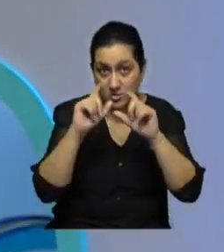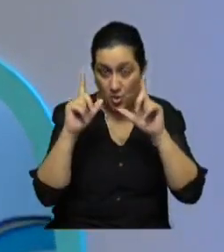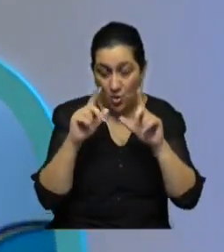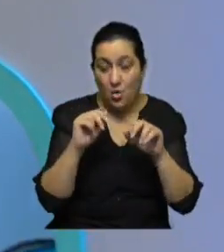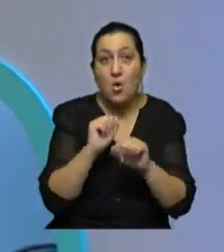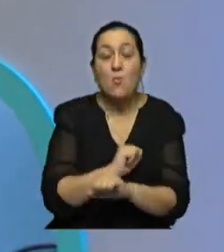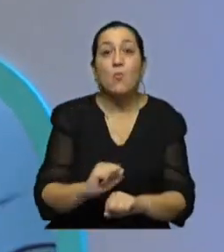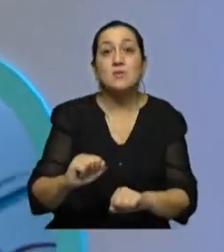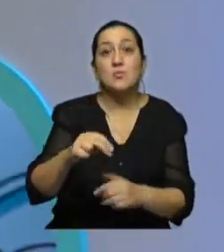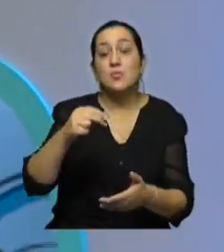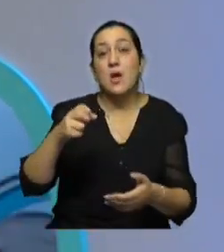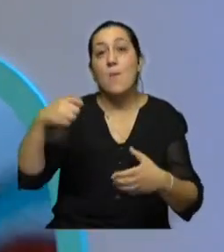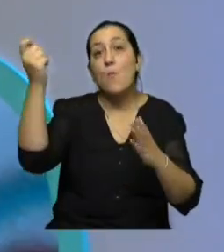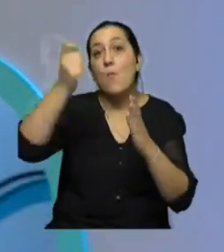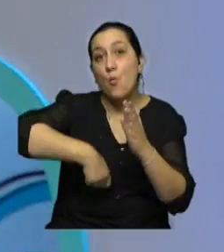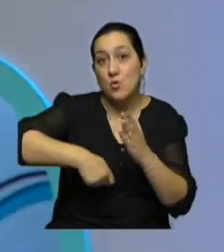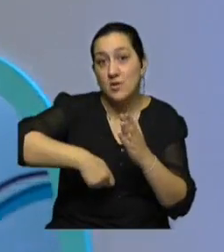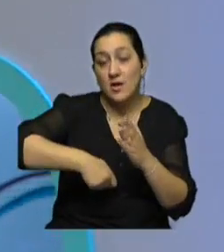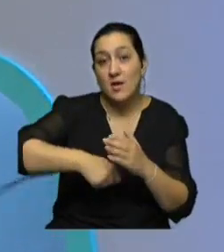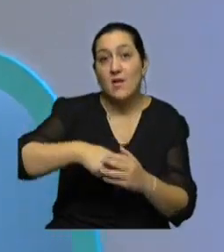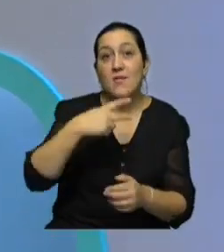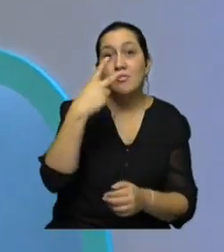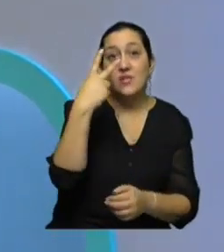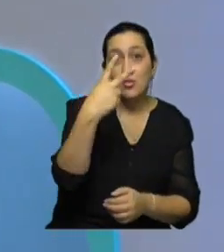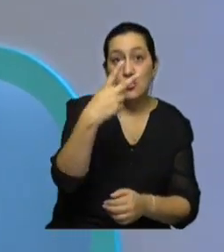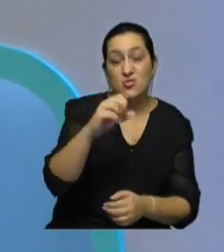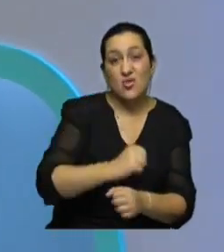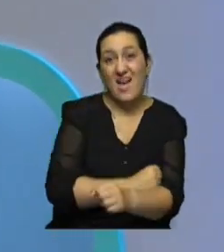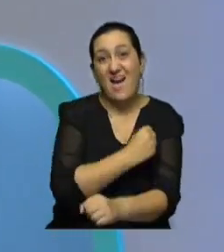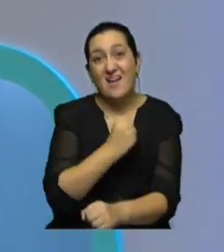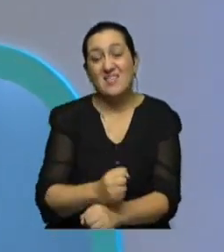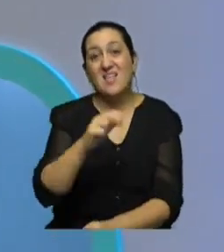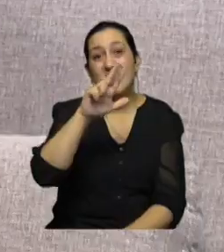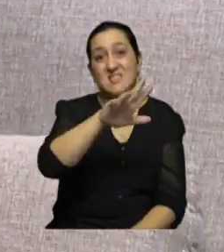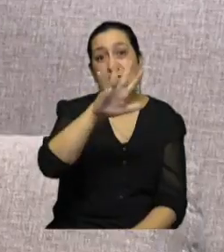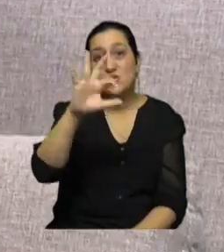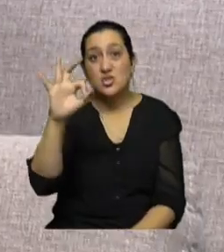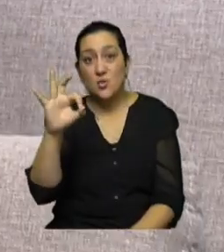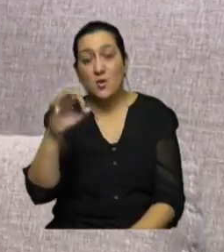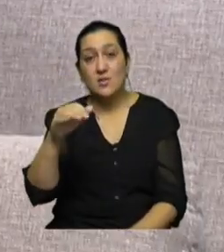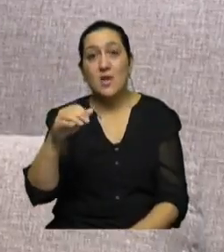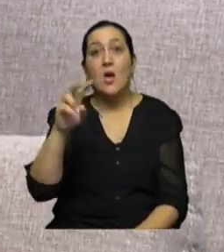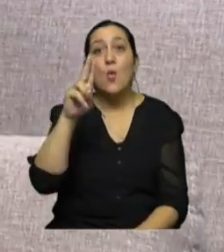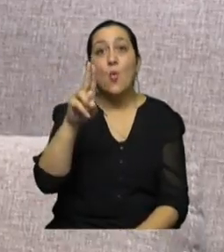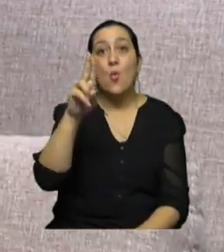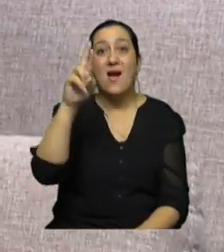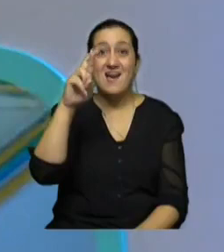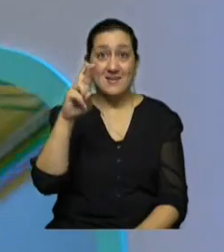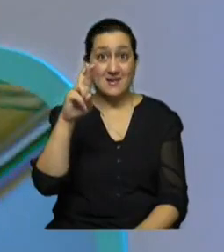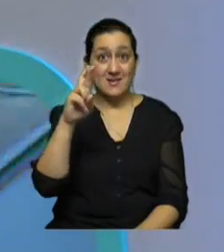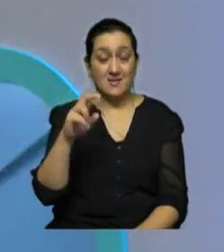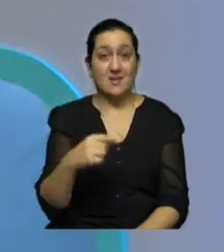2 a 350 unidades reajustables. Una millonada. Y estamos hablando de que la